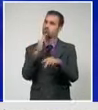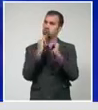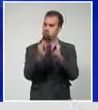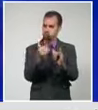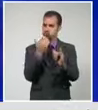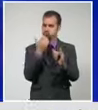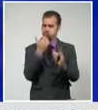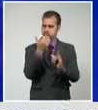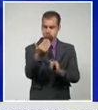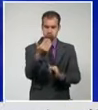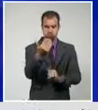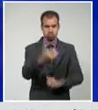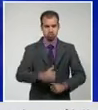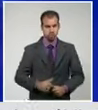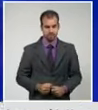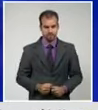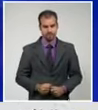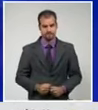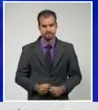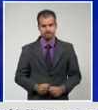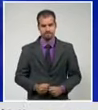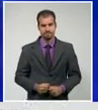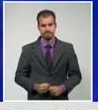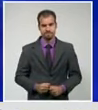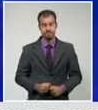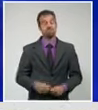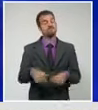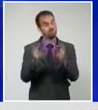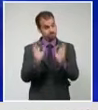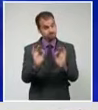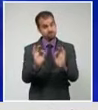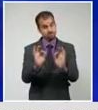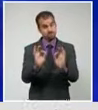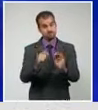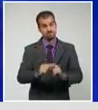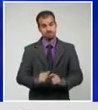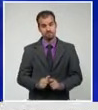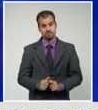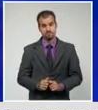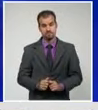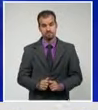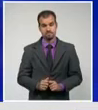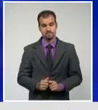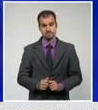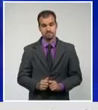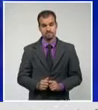este momento tan complejo. Así es, Pepe, y realmente obedece a